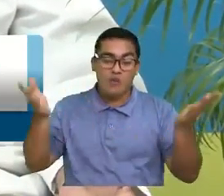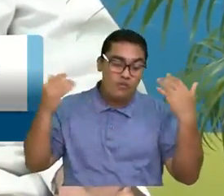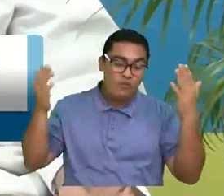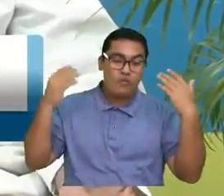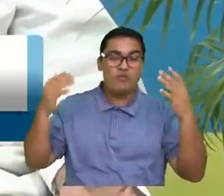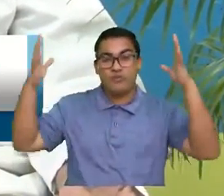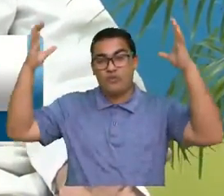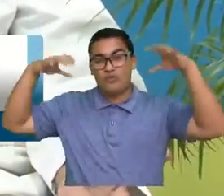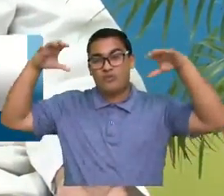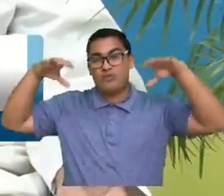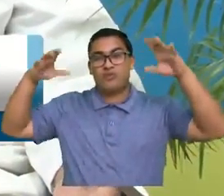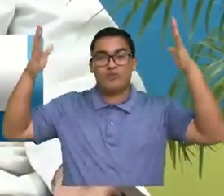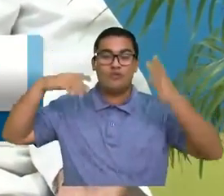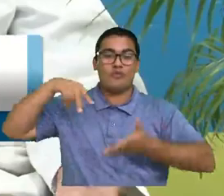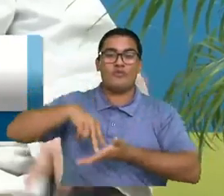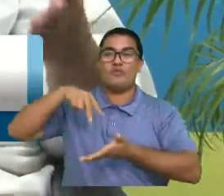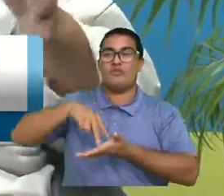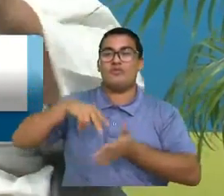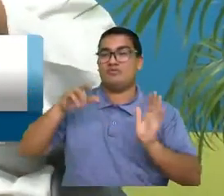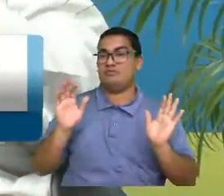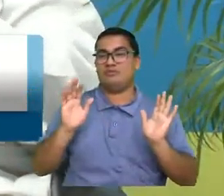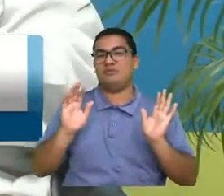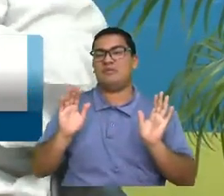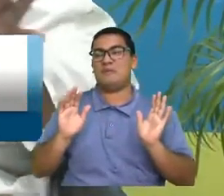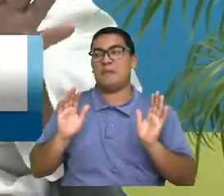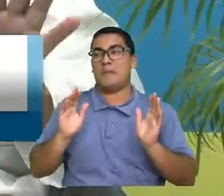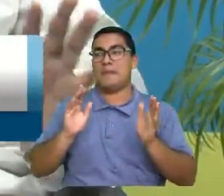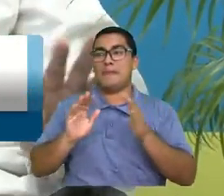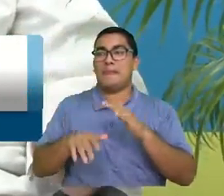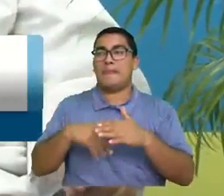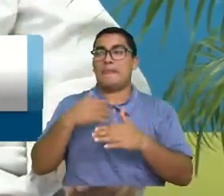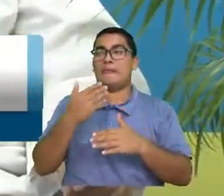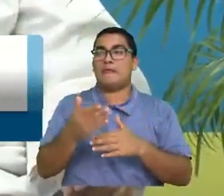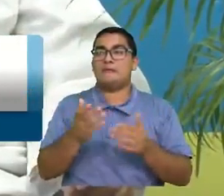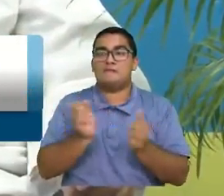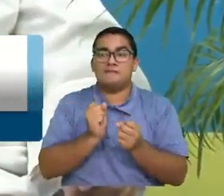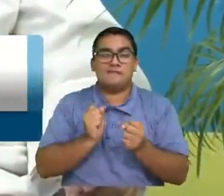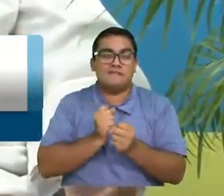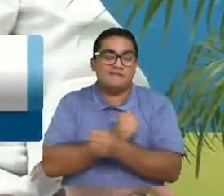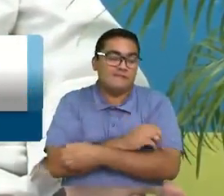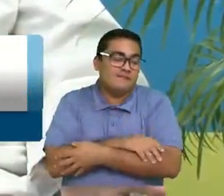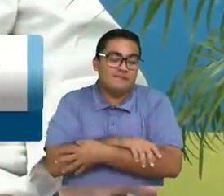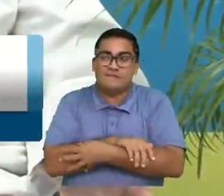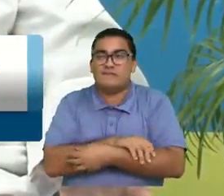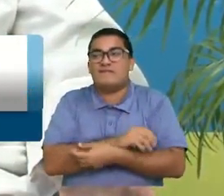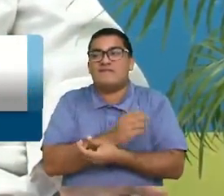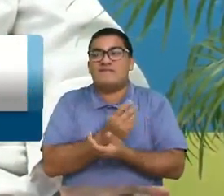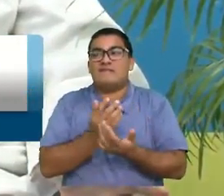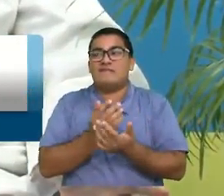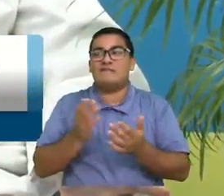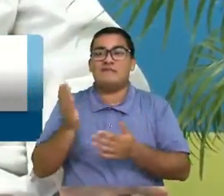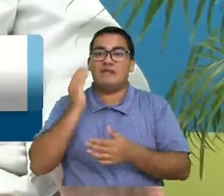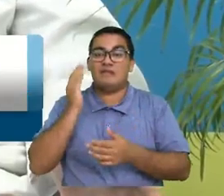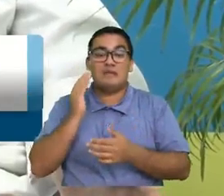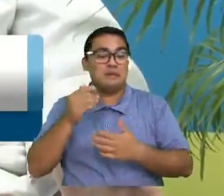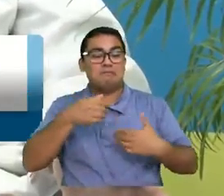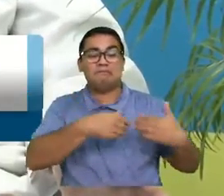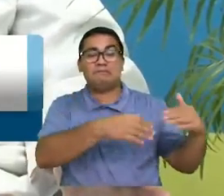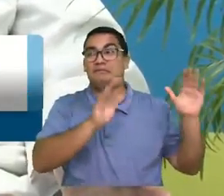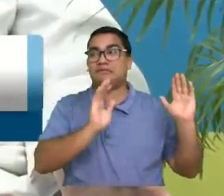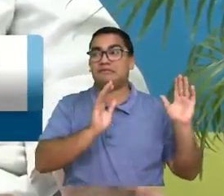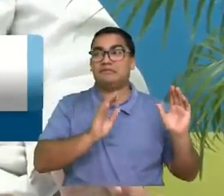lluvia, brincar y luego hasta tiemblan los pobrecitos ahí de frío y no, la mamá tal vez no se percata y